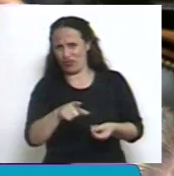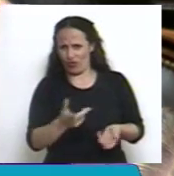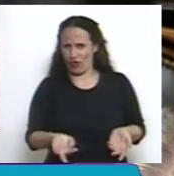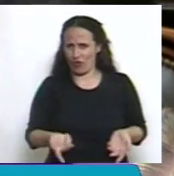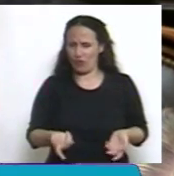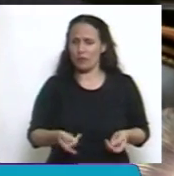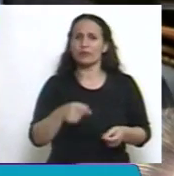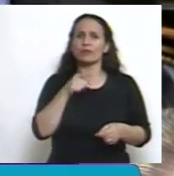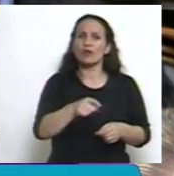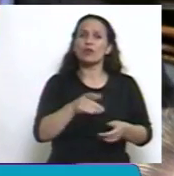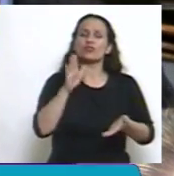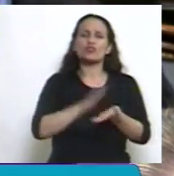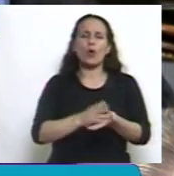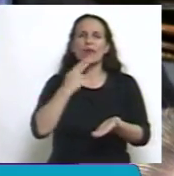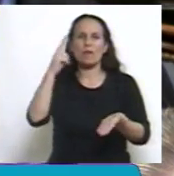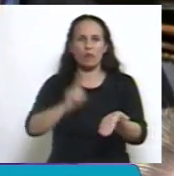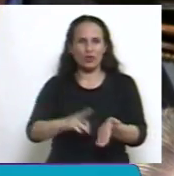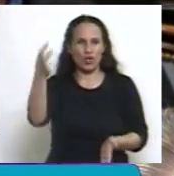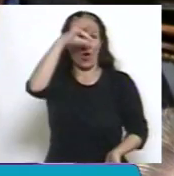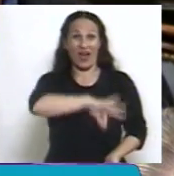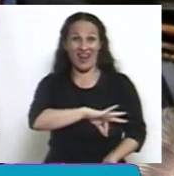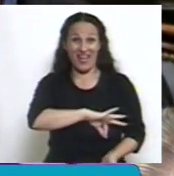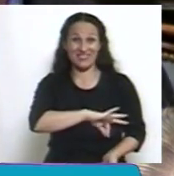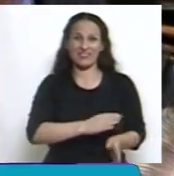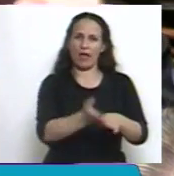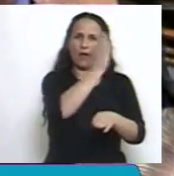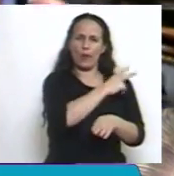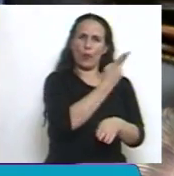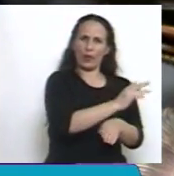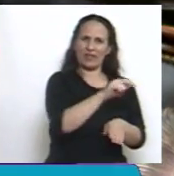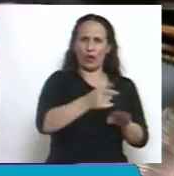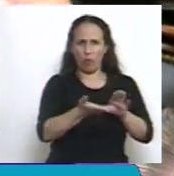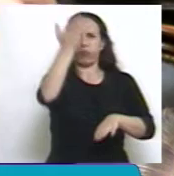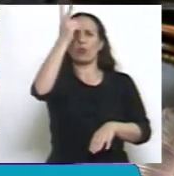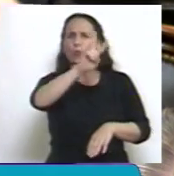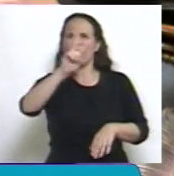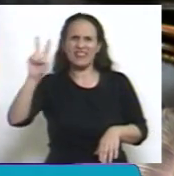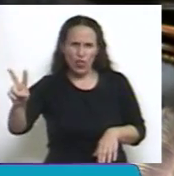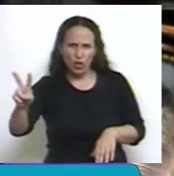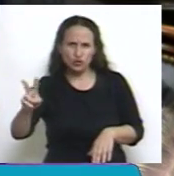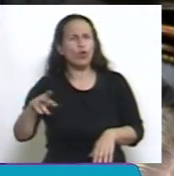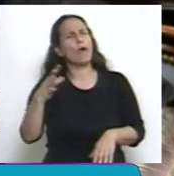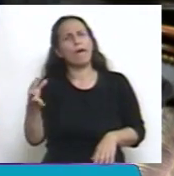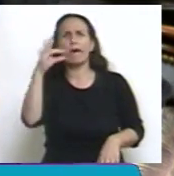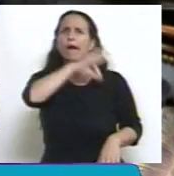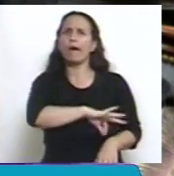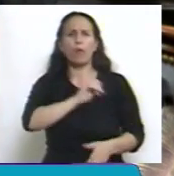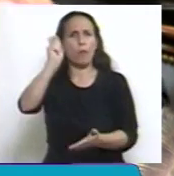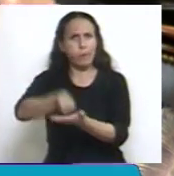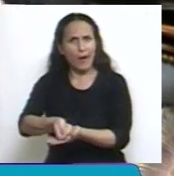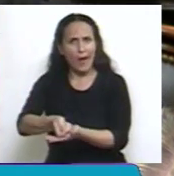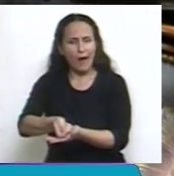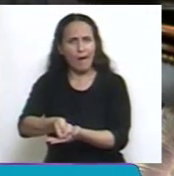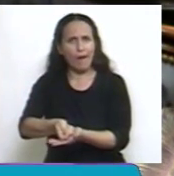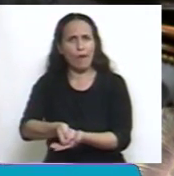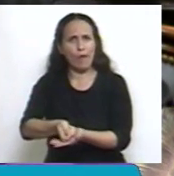La participación del impuesto a las ganancias se elevó de un 20 a un 22, pero no por gravar ganancias